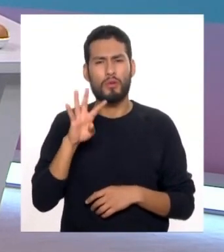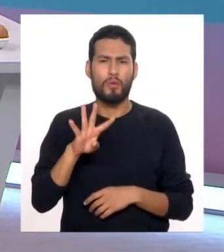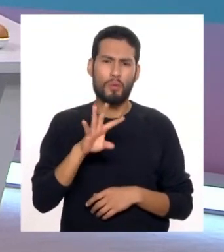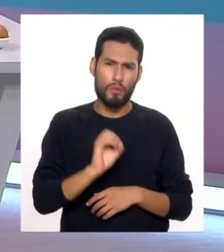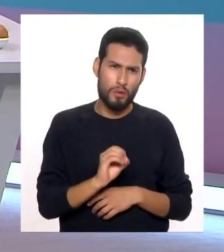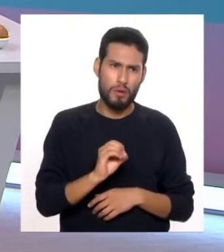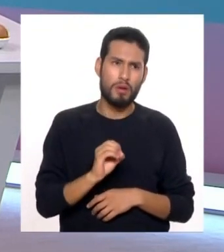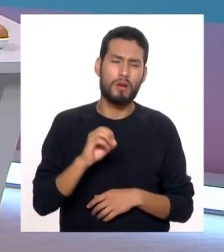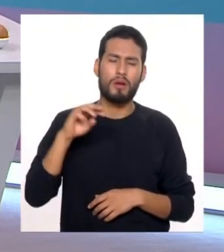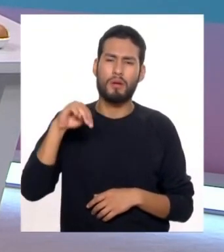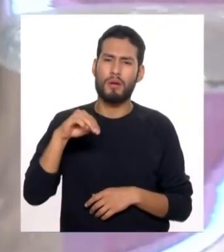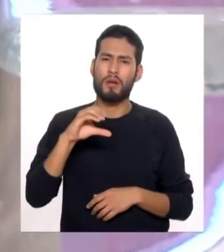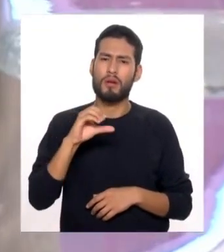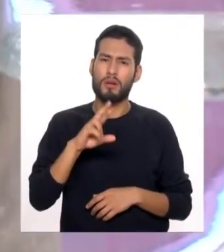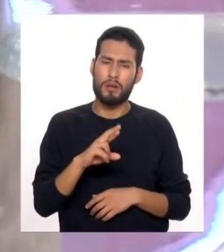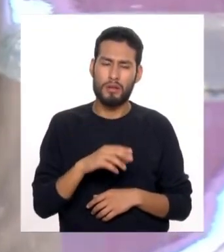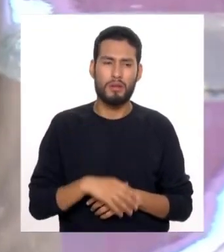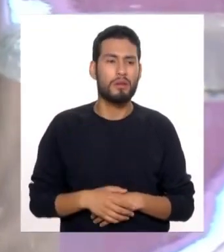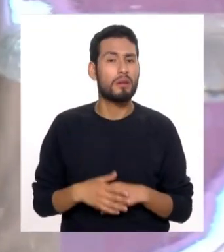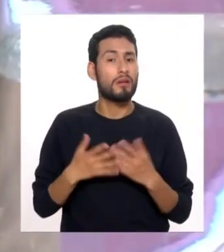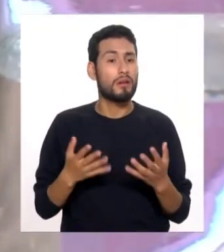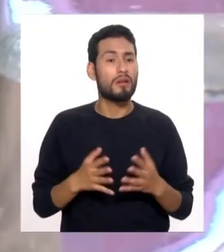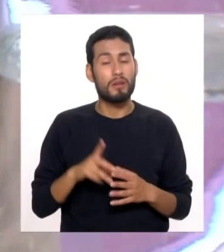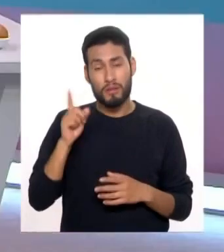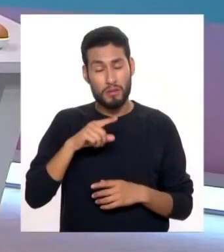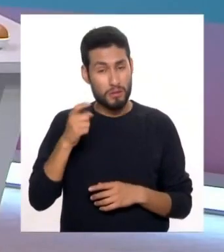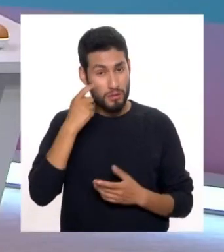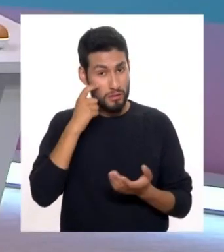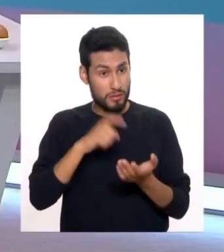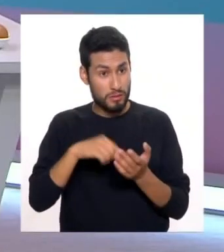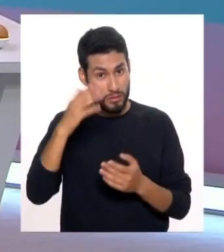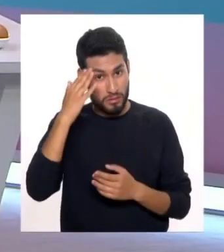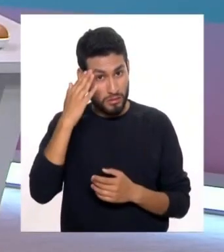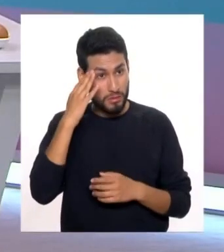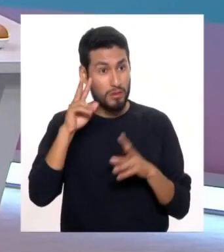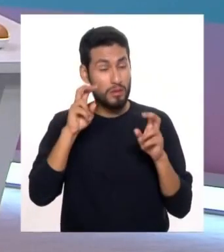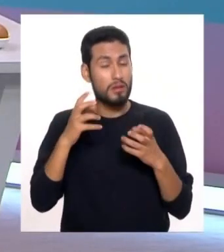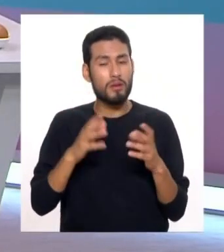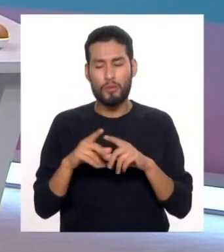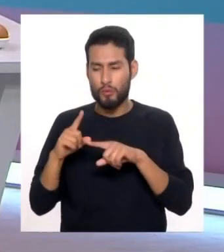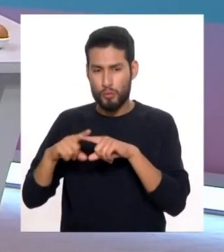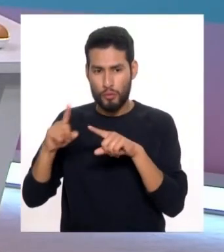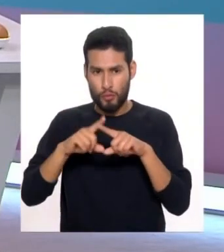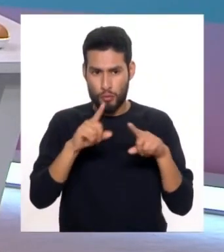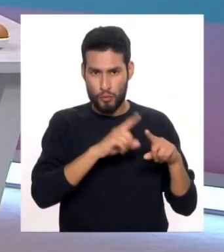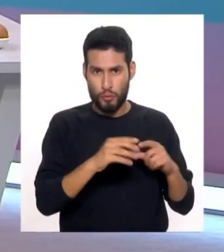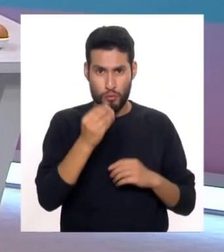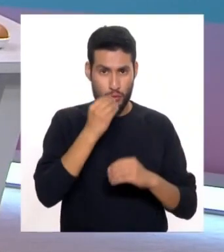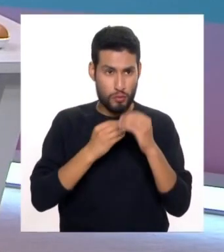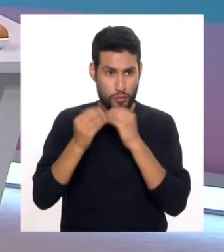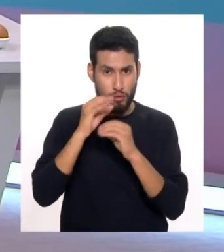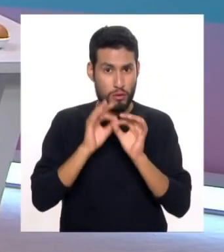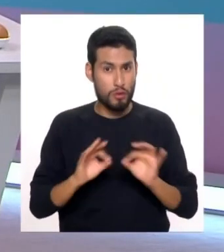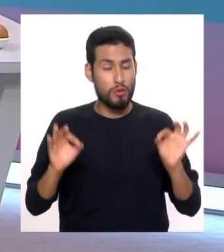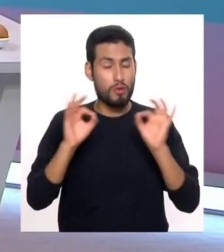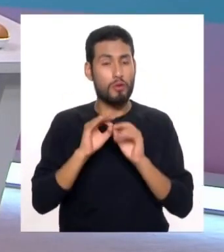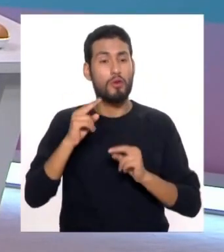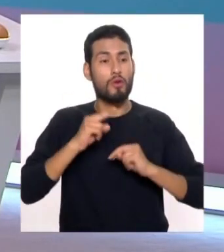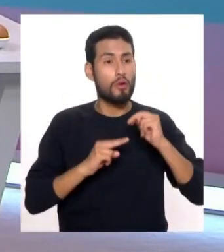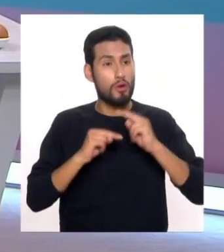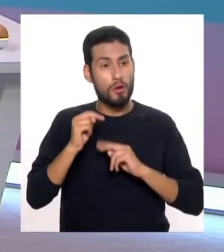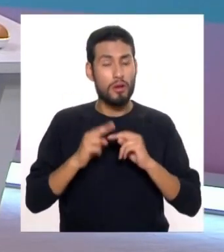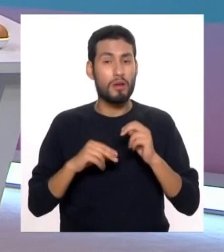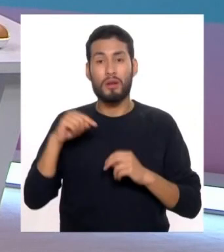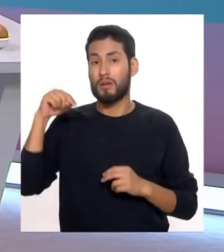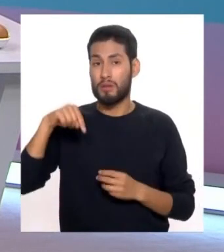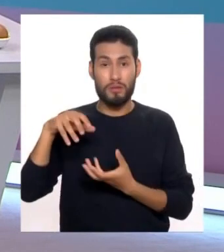240 microgramos. Entonces, hay que tomar en cuenta cuando hablamos de la variedad de la dieta y la importancia de la nutrición, que